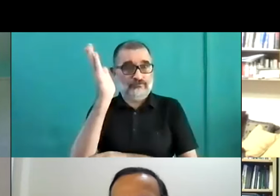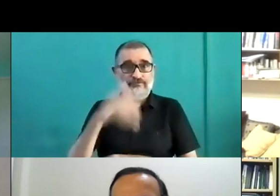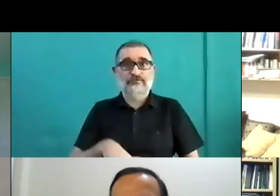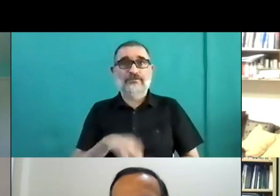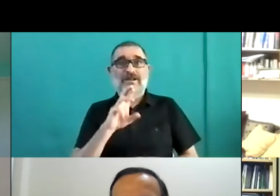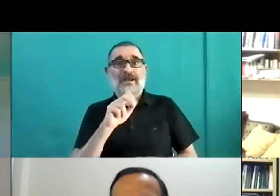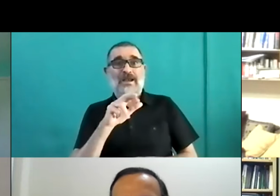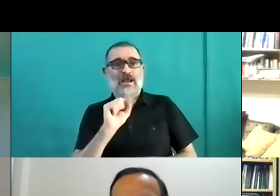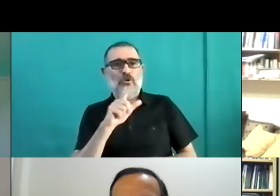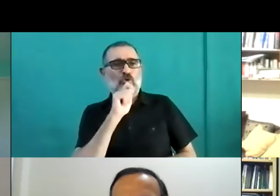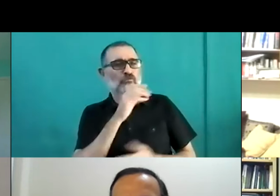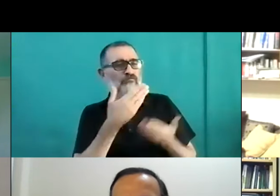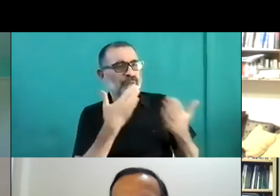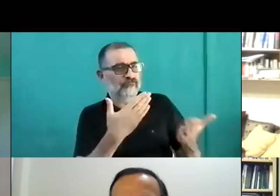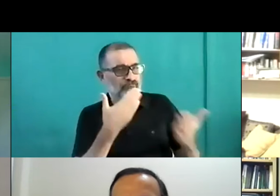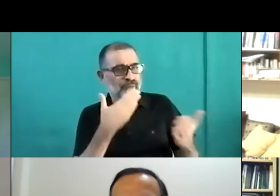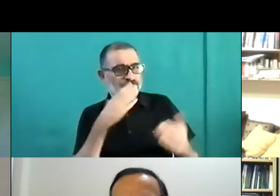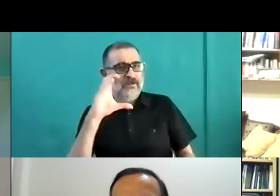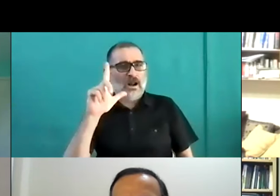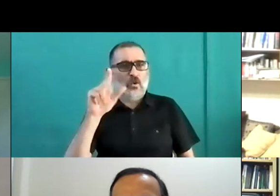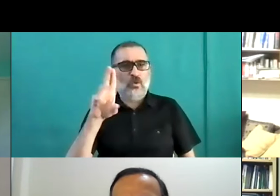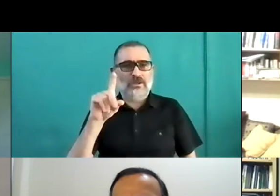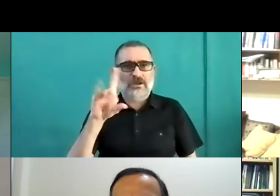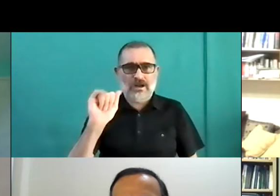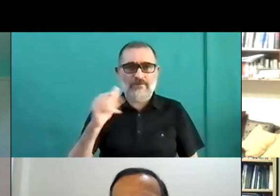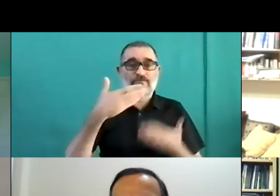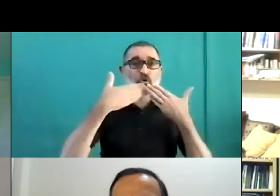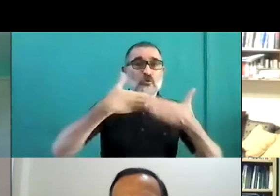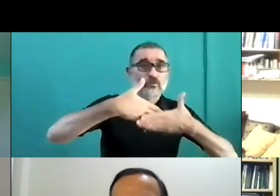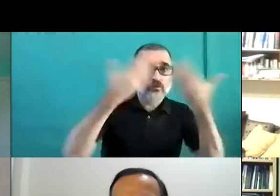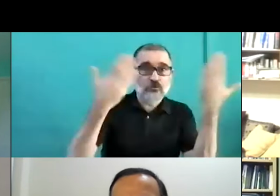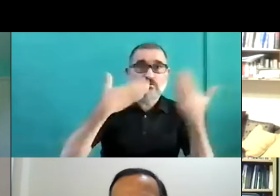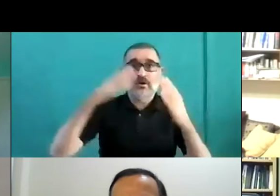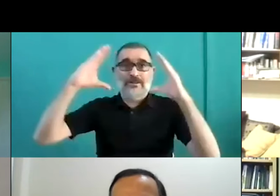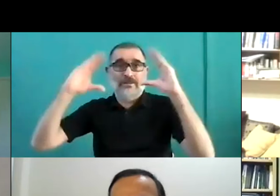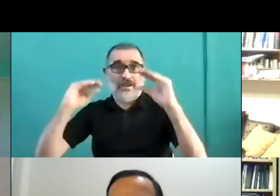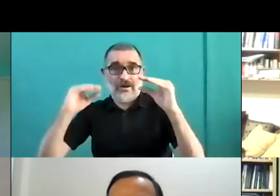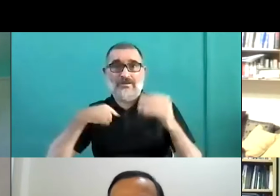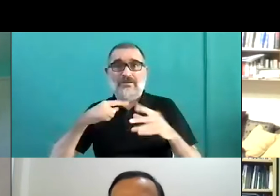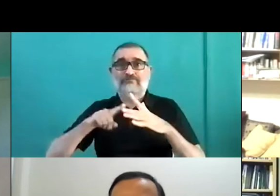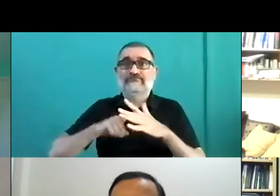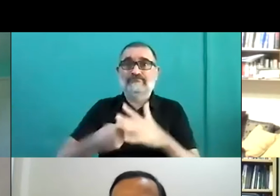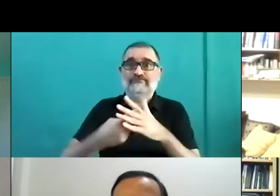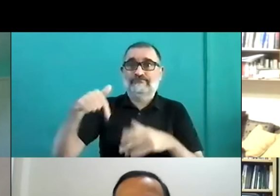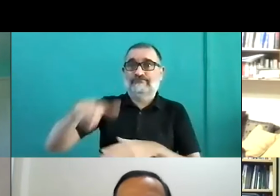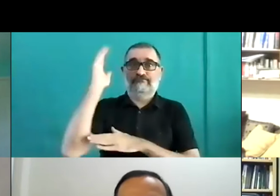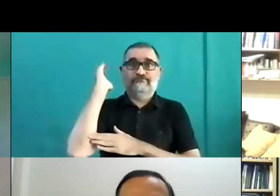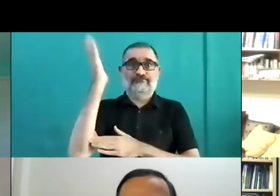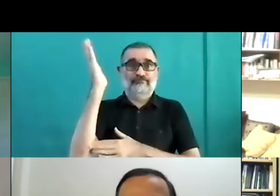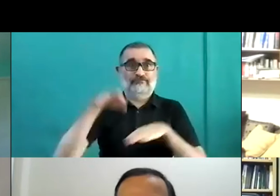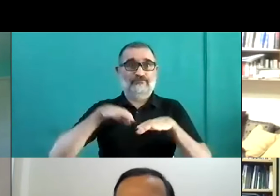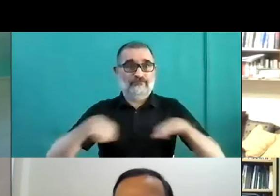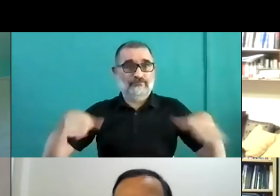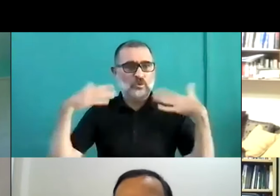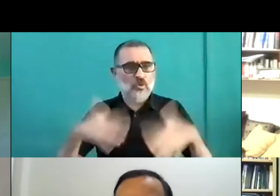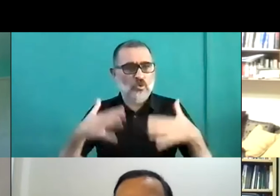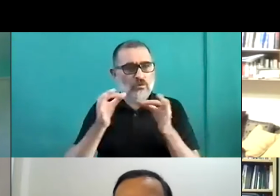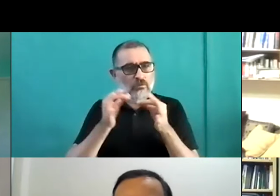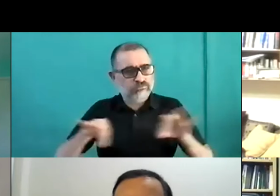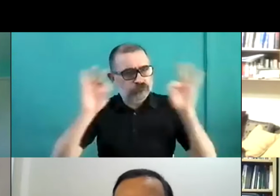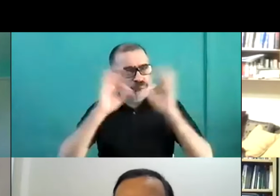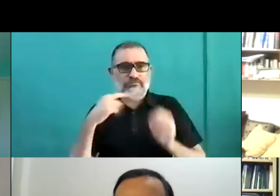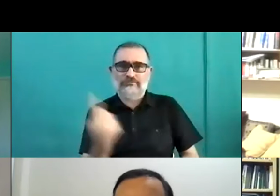webinario muy importante para nosotros y para nuestra región. Soy Renato Olivera, jefe de la Unidad de Salud Mental y Uso de Sustancias en la